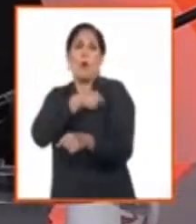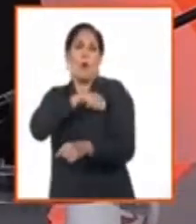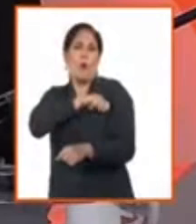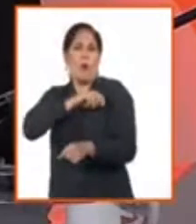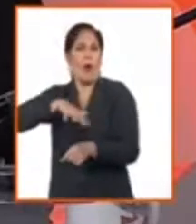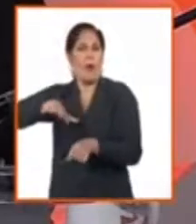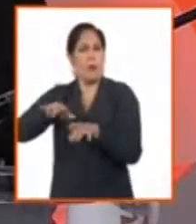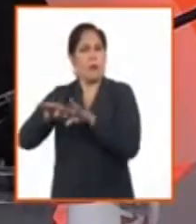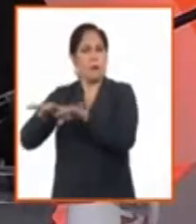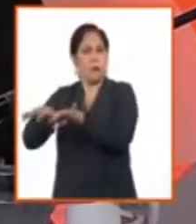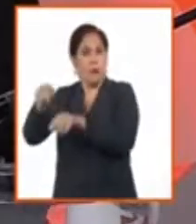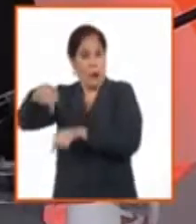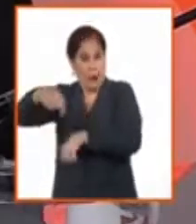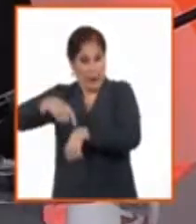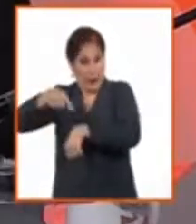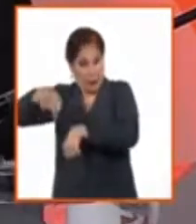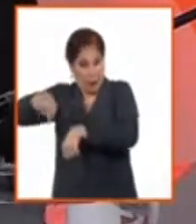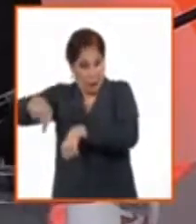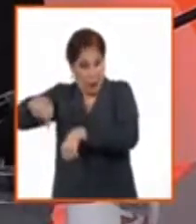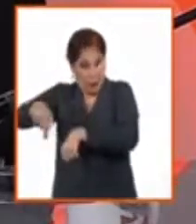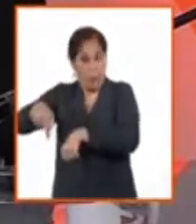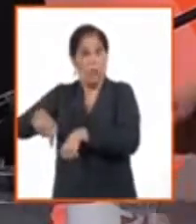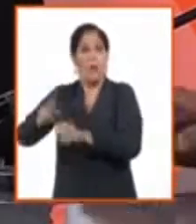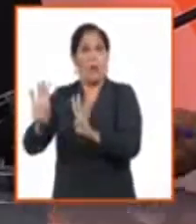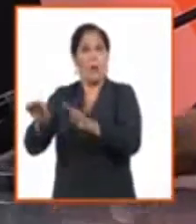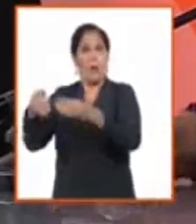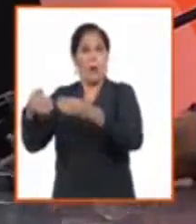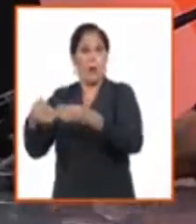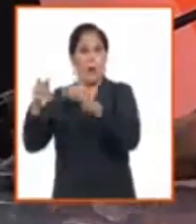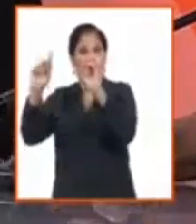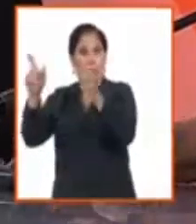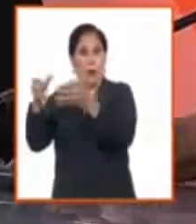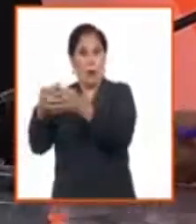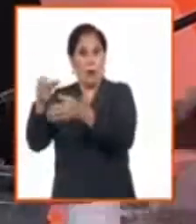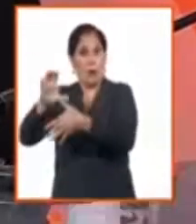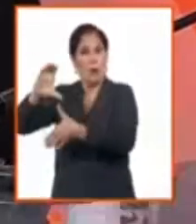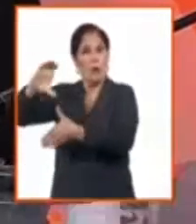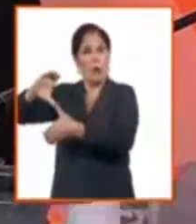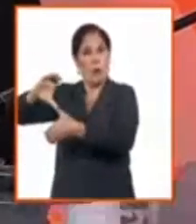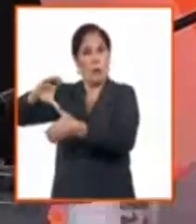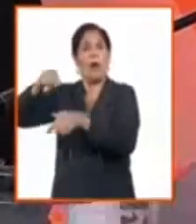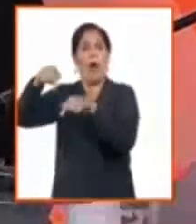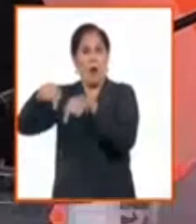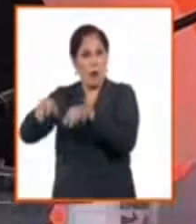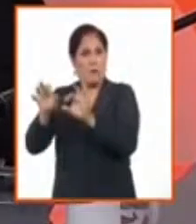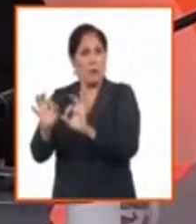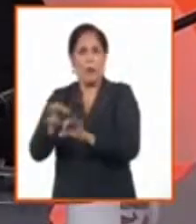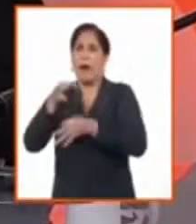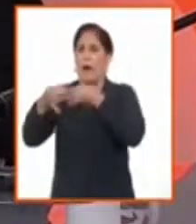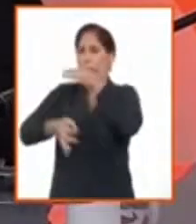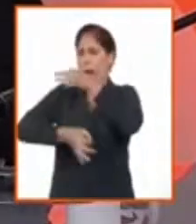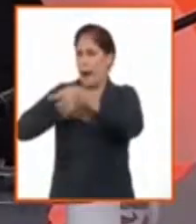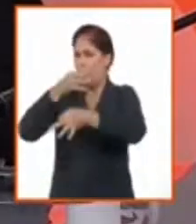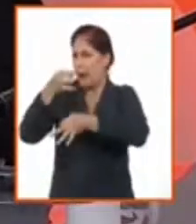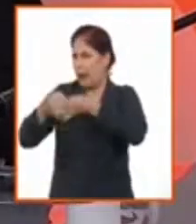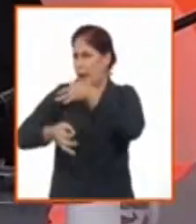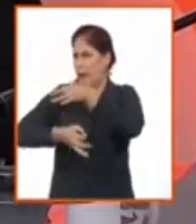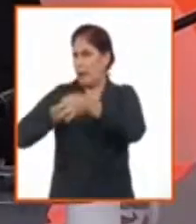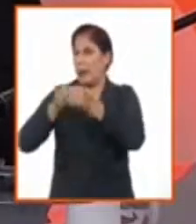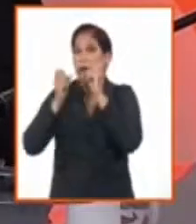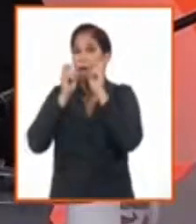casi ahora mismo en esa clausura de la cumbre de los pueblos acaba de hablar en una transmisión